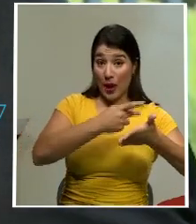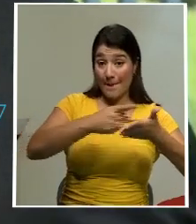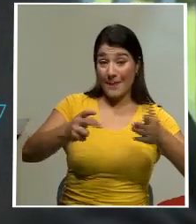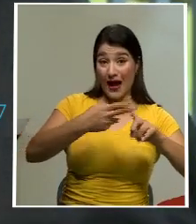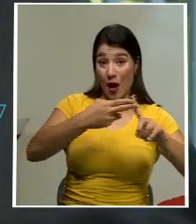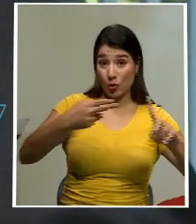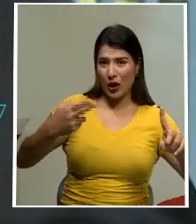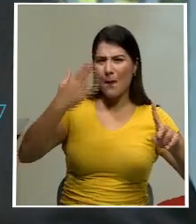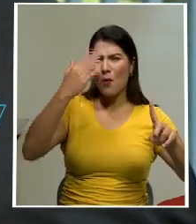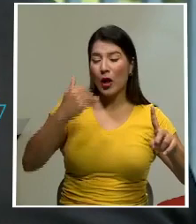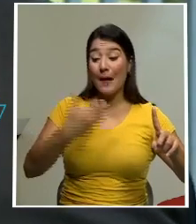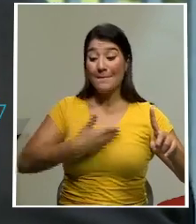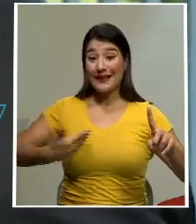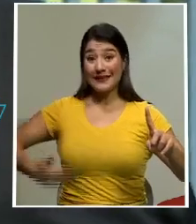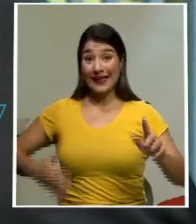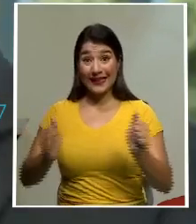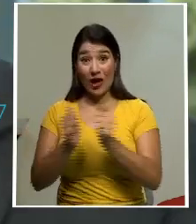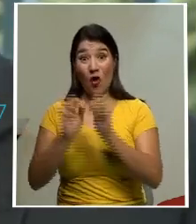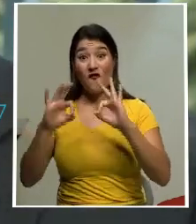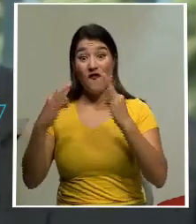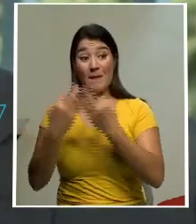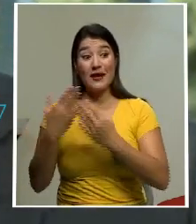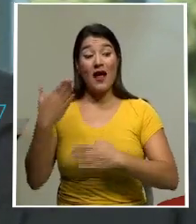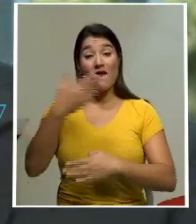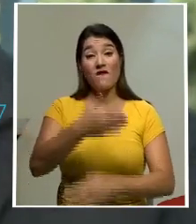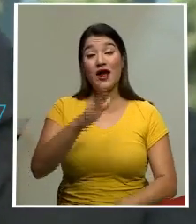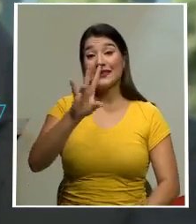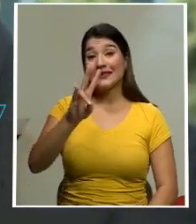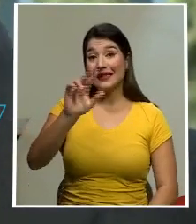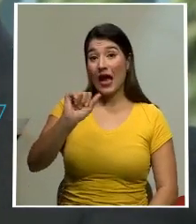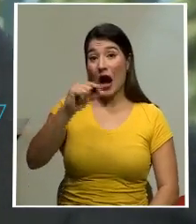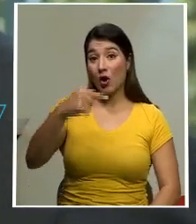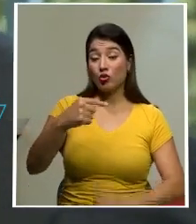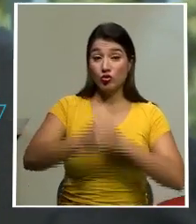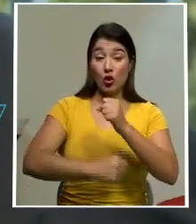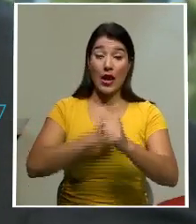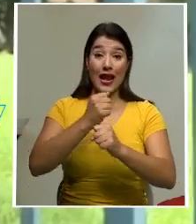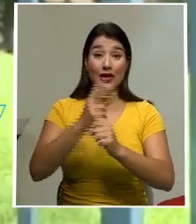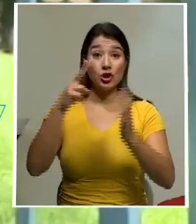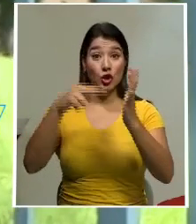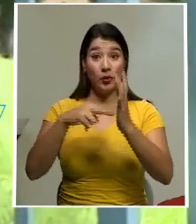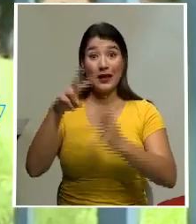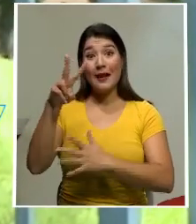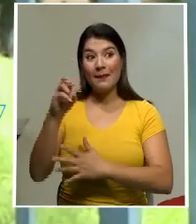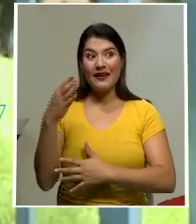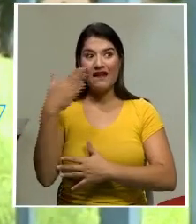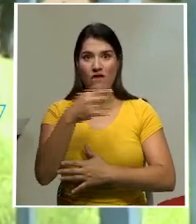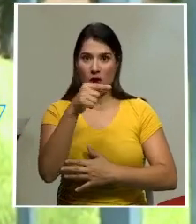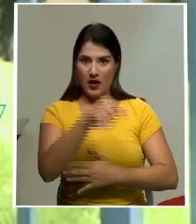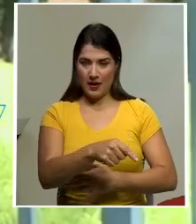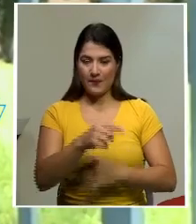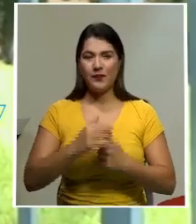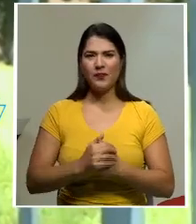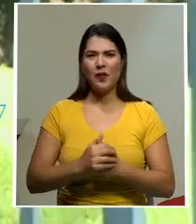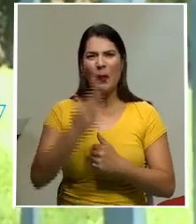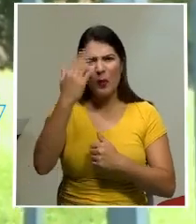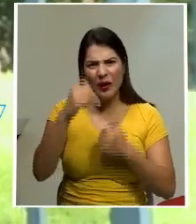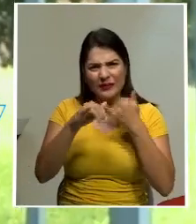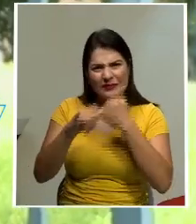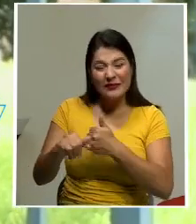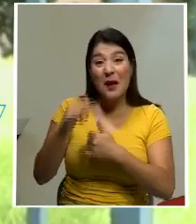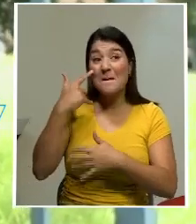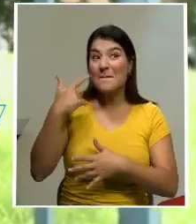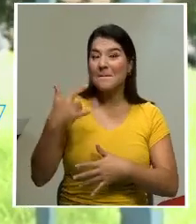presidente Carlos Alvarado y su familia el 7 de agosto del año 2020 a esa zona de Guanacaste. De acuerdo con su abogado,